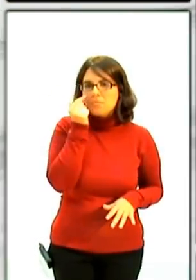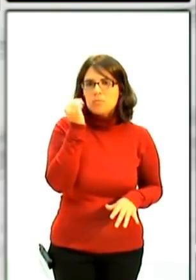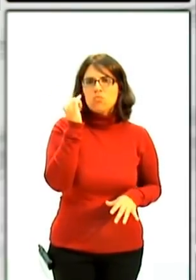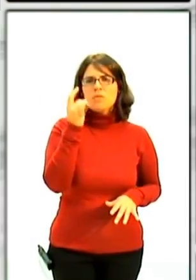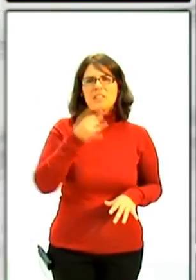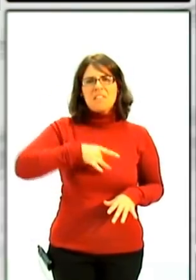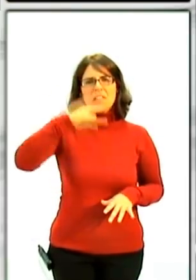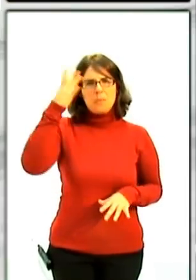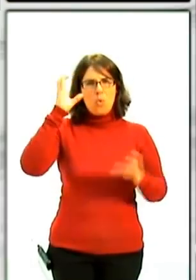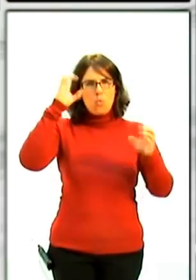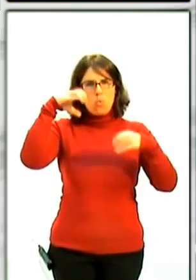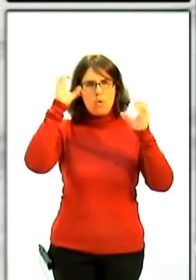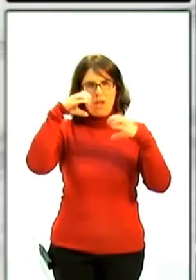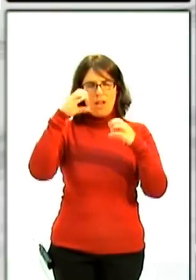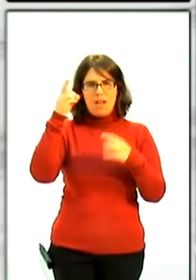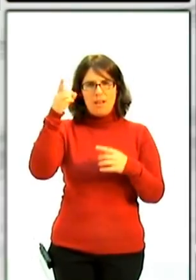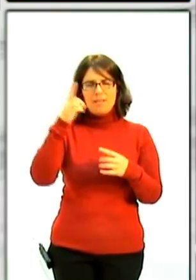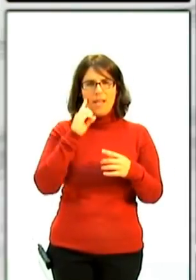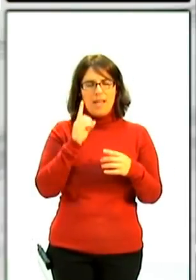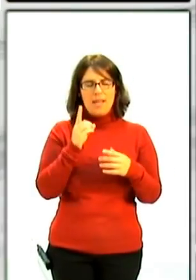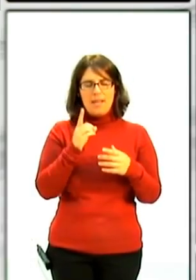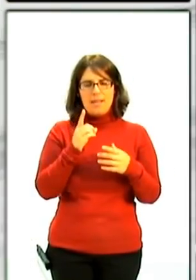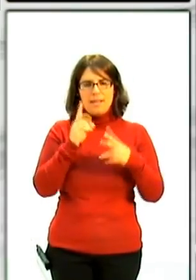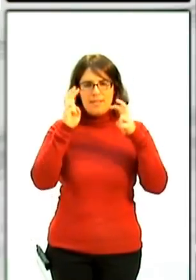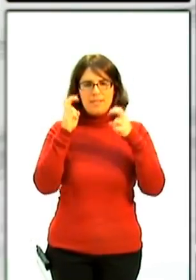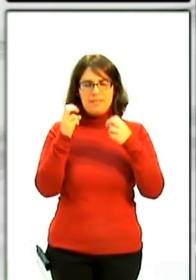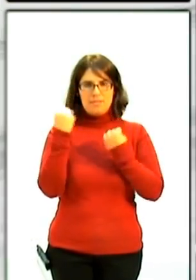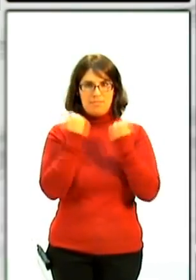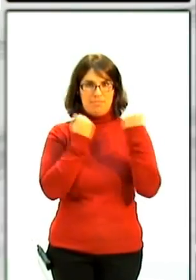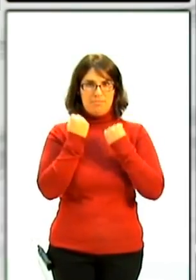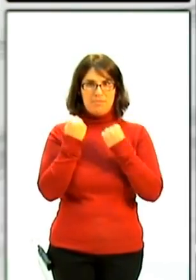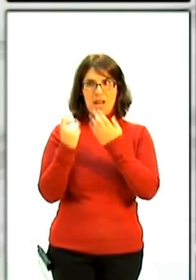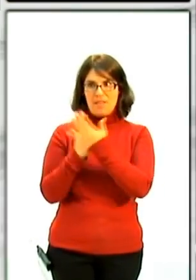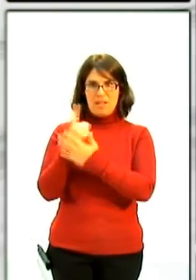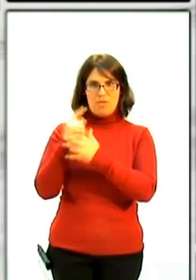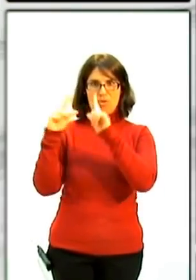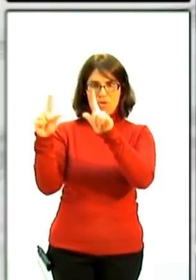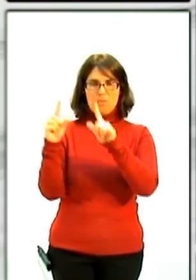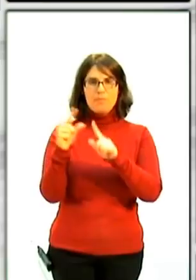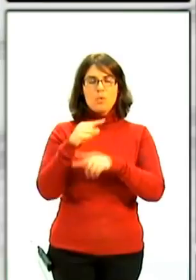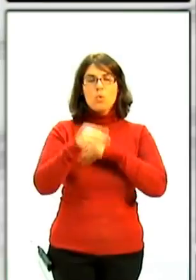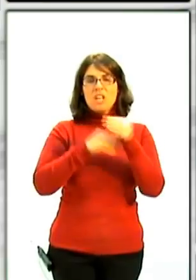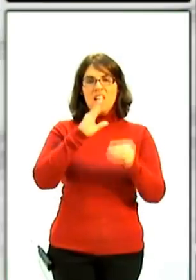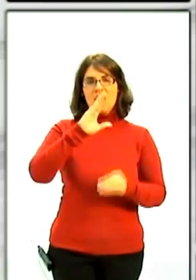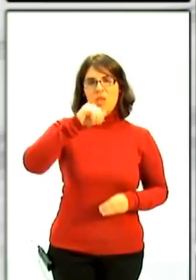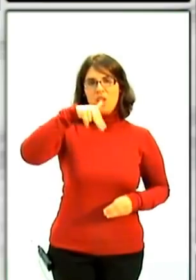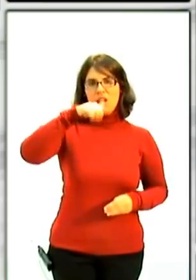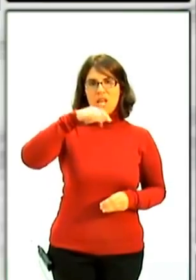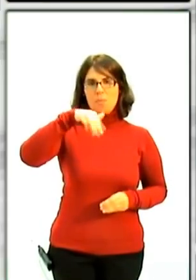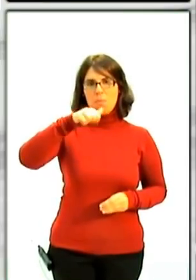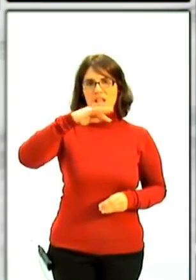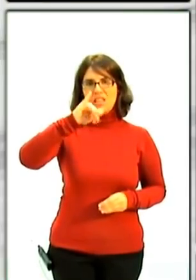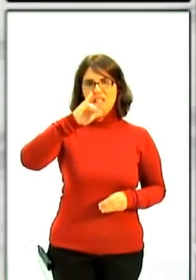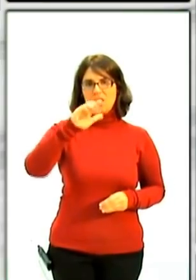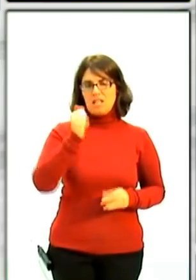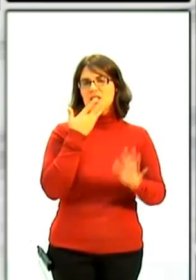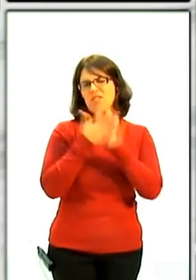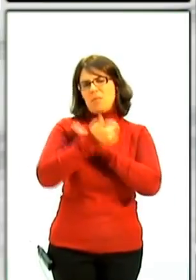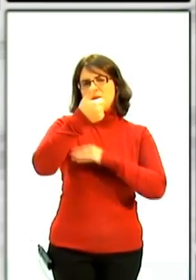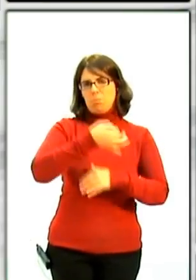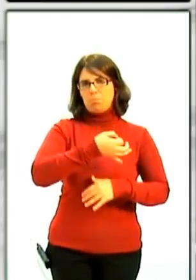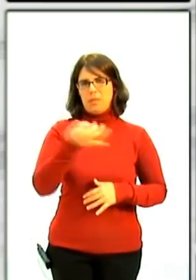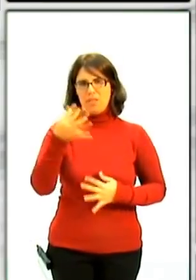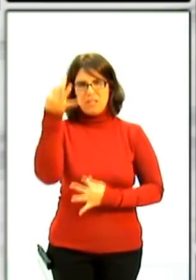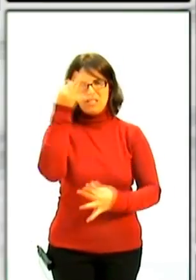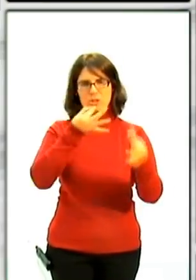iniciativa de Google de navegación en el coche que, lógicamente, utilizando cinemática y utilizando más precisión, de hecho ya creo que está certificado